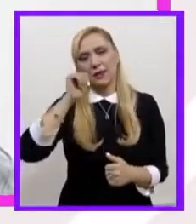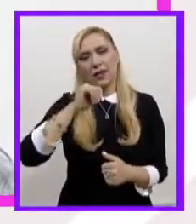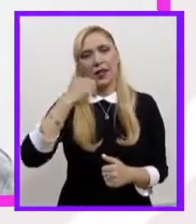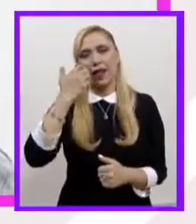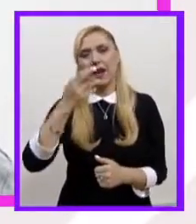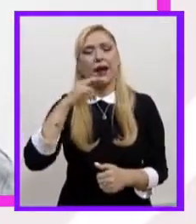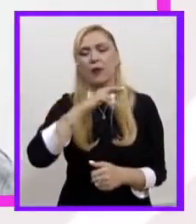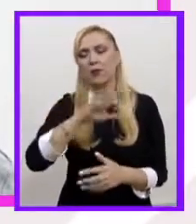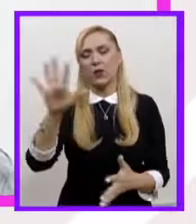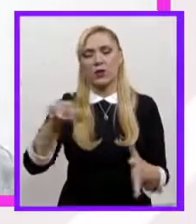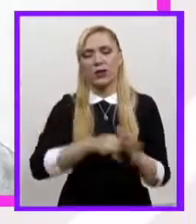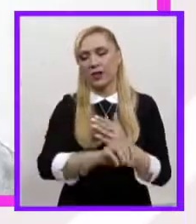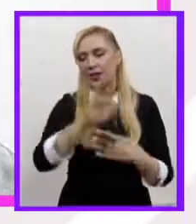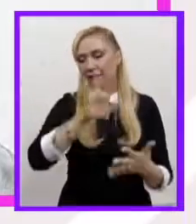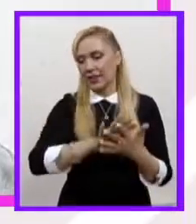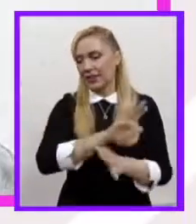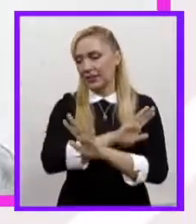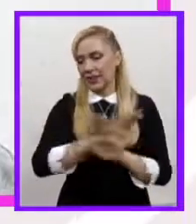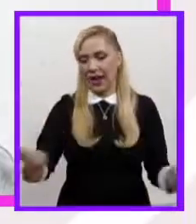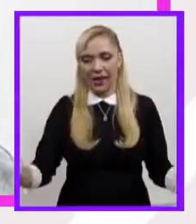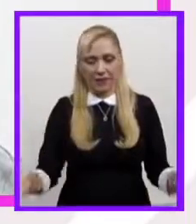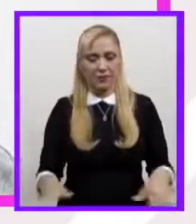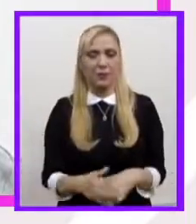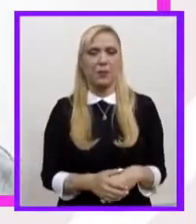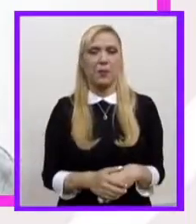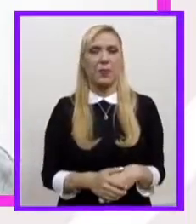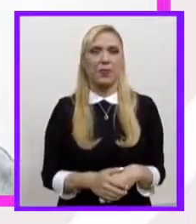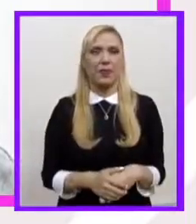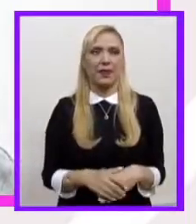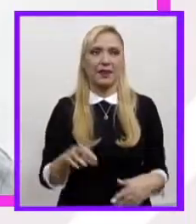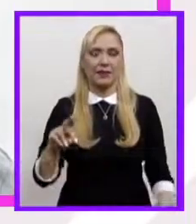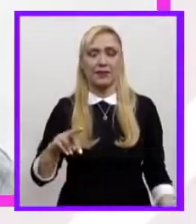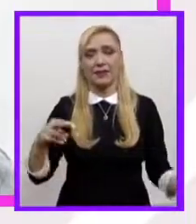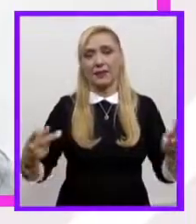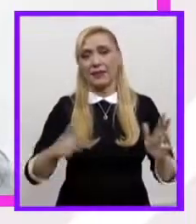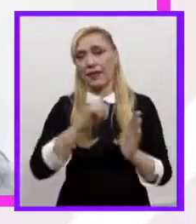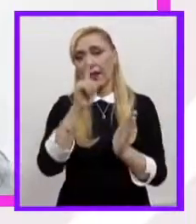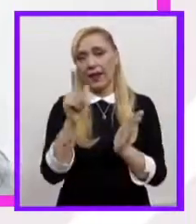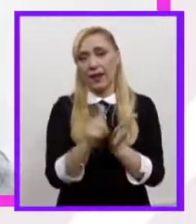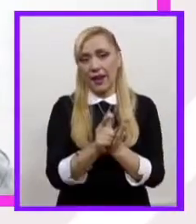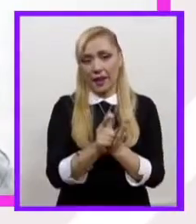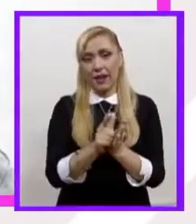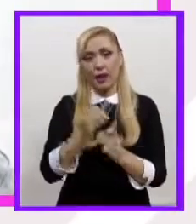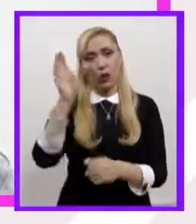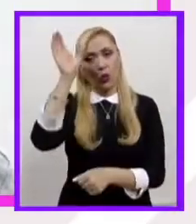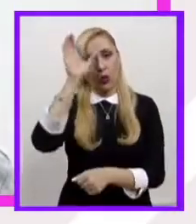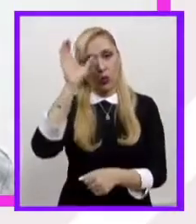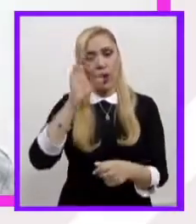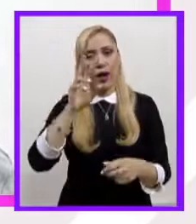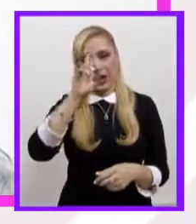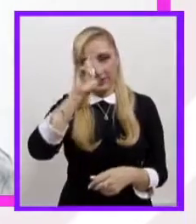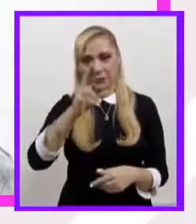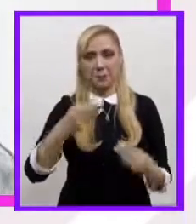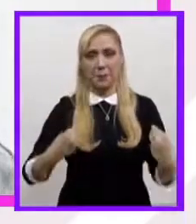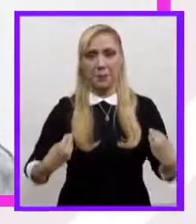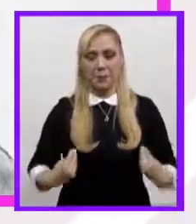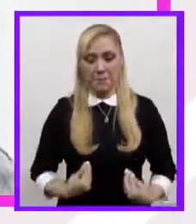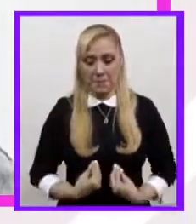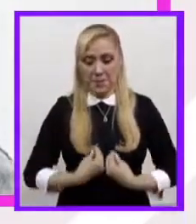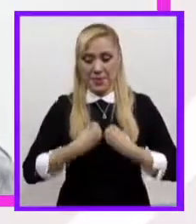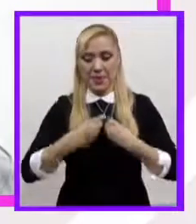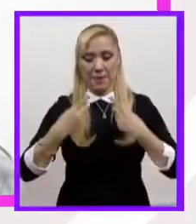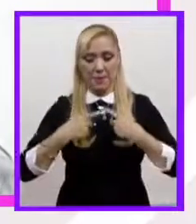por la vía punitivista. Sin embargo, la Ley de Cultura Cívica, ya lo decía yo, es una de las